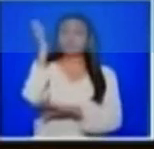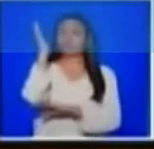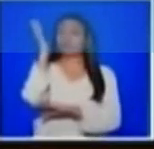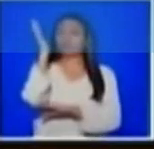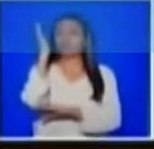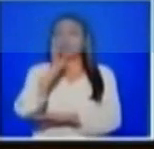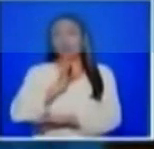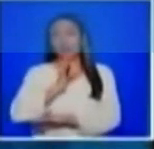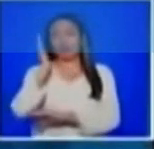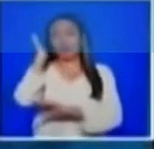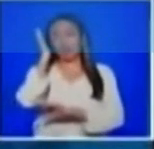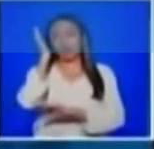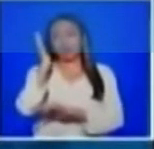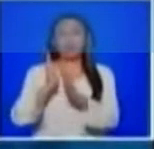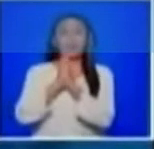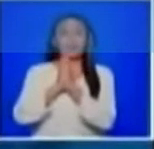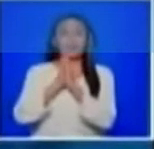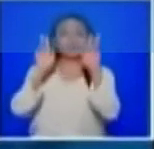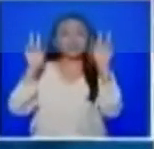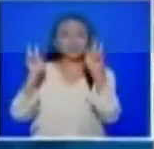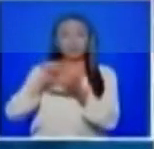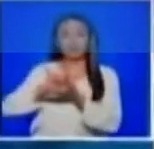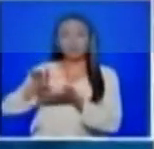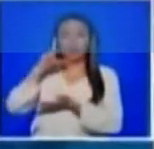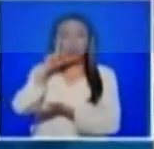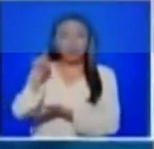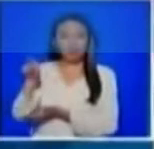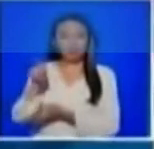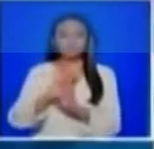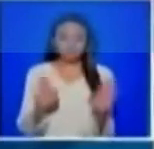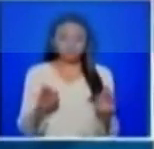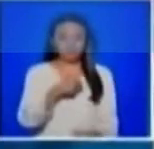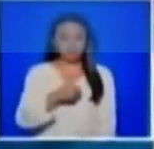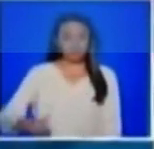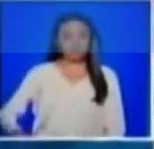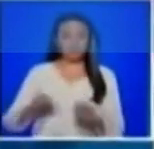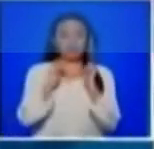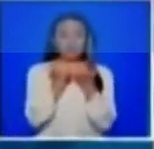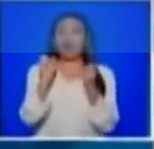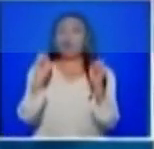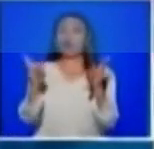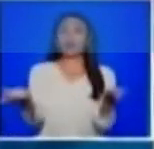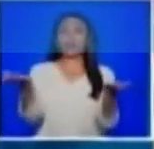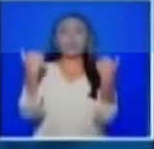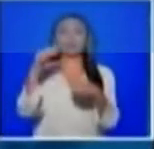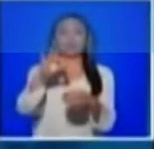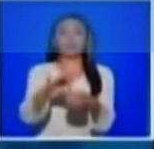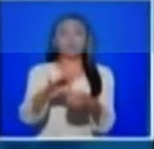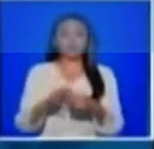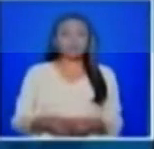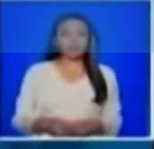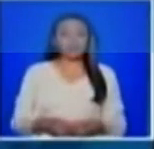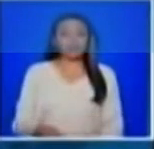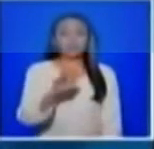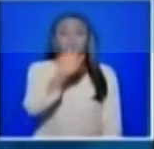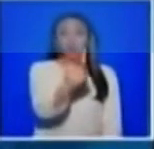del correísmo pidiendo la destitución del presidente Guillermo Lasso, el presidente de la Asamblea dispuso que se vote. 81